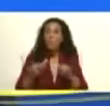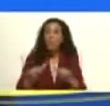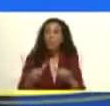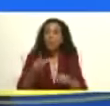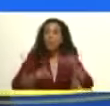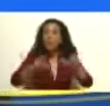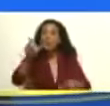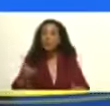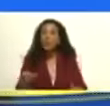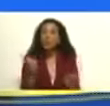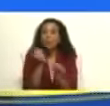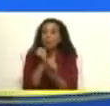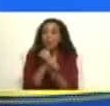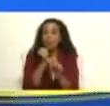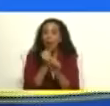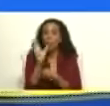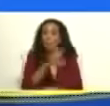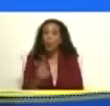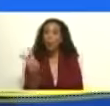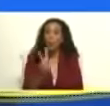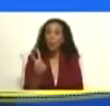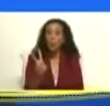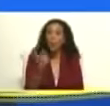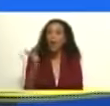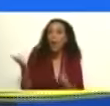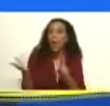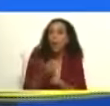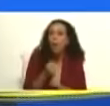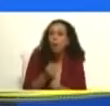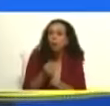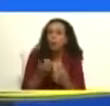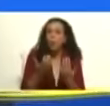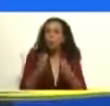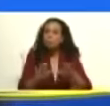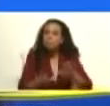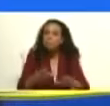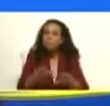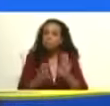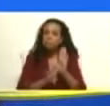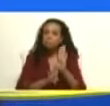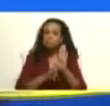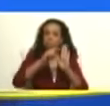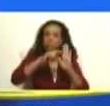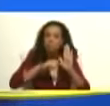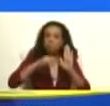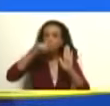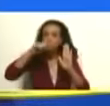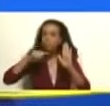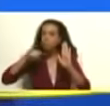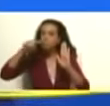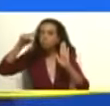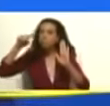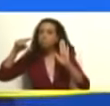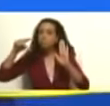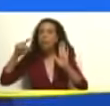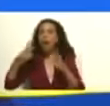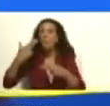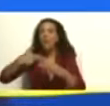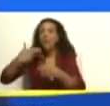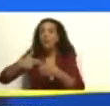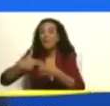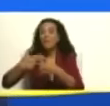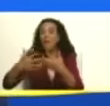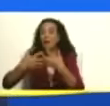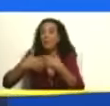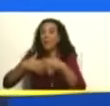estamos logrando estabilizar el crecimiento de la industria petrolera venezolana. Buen